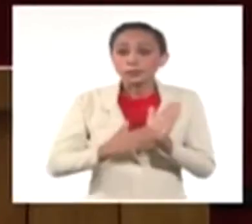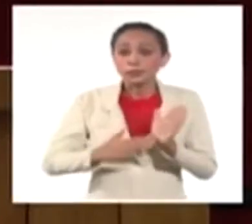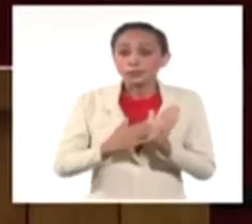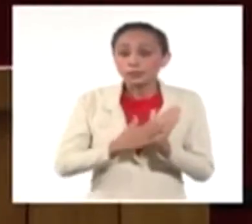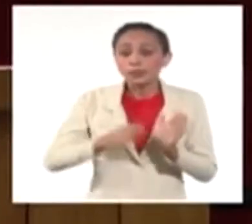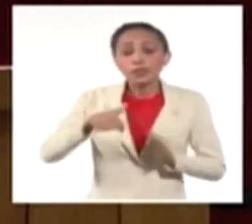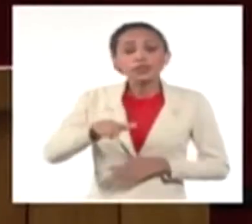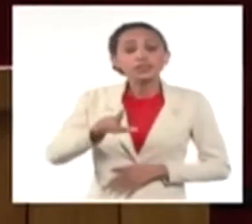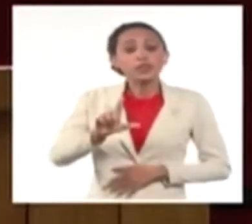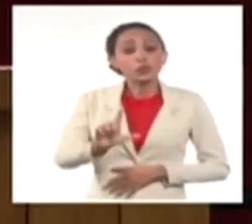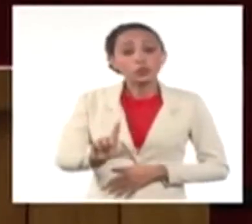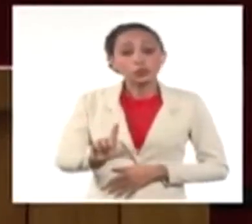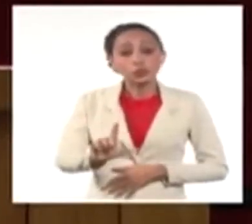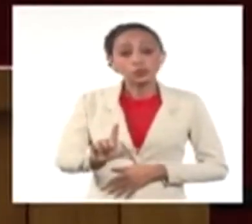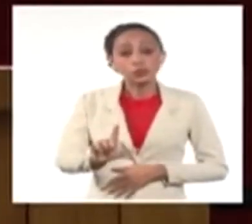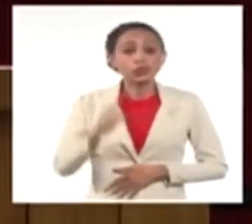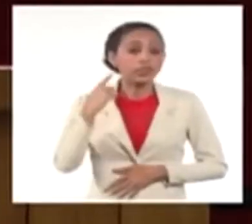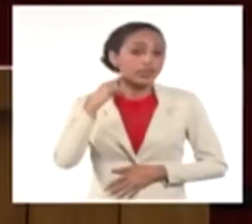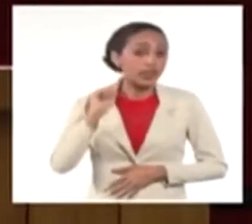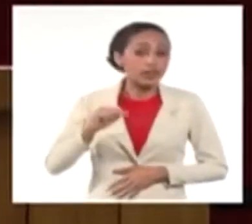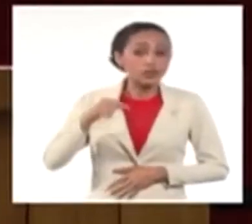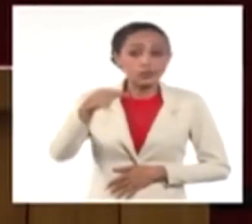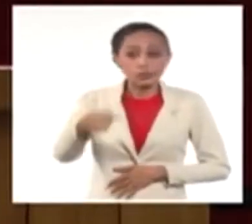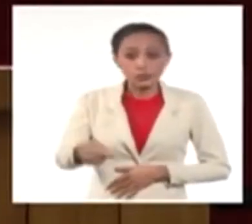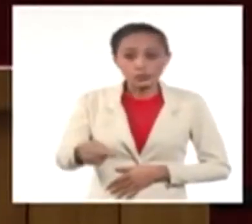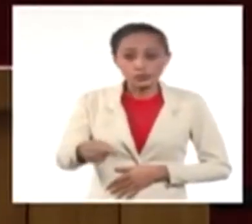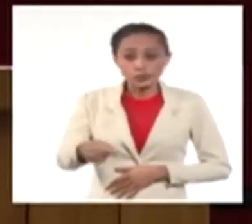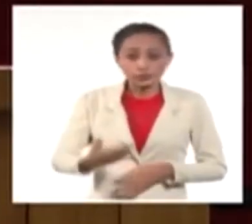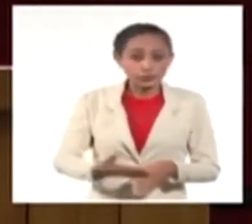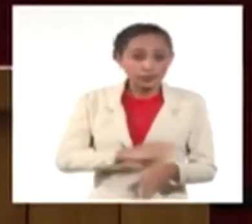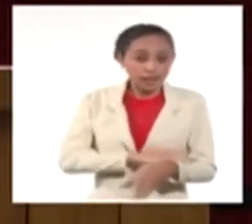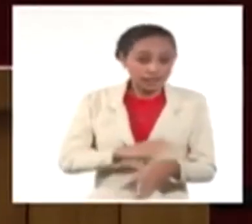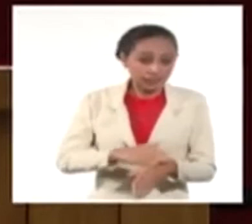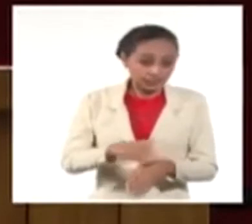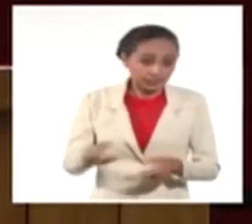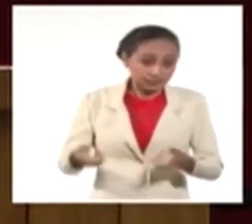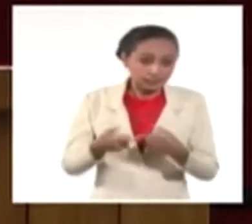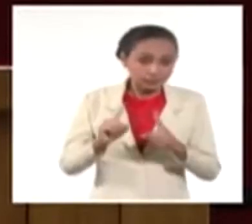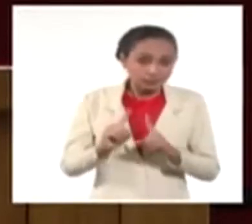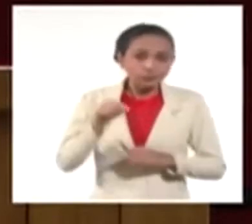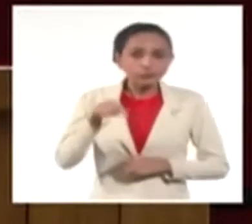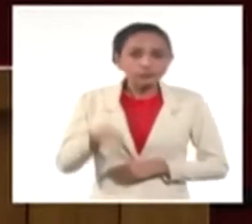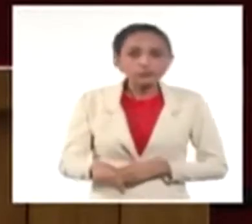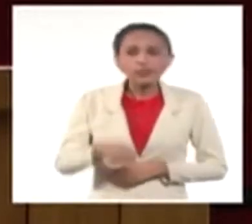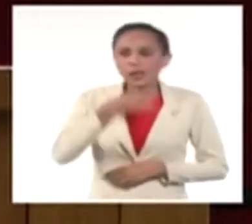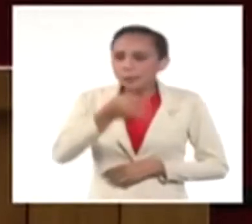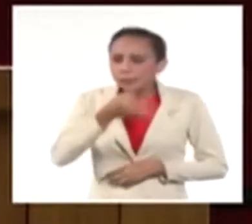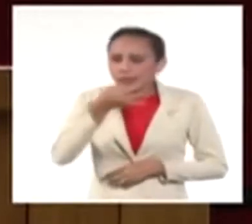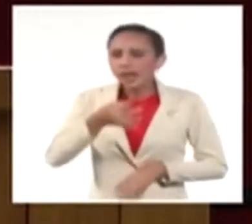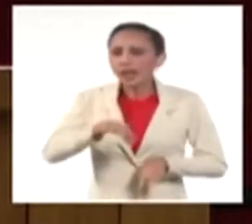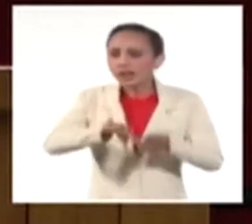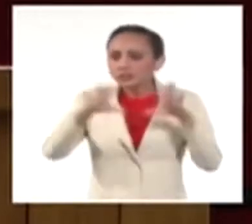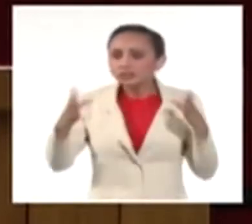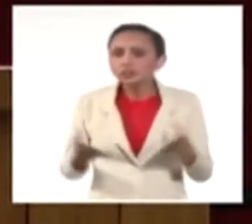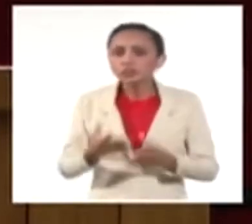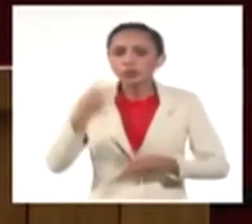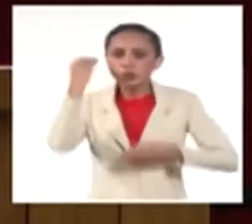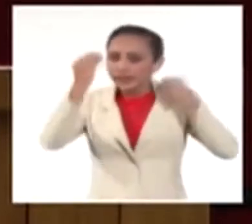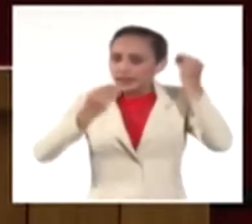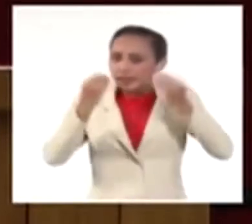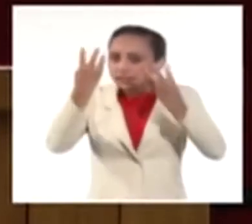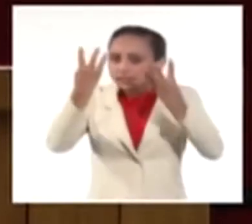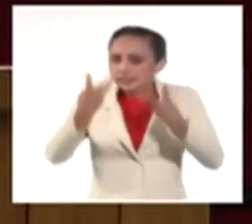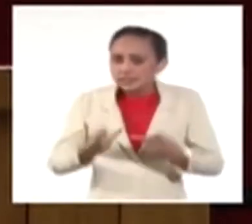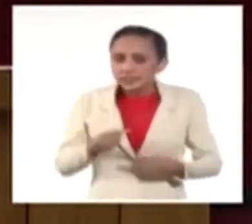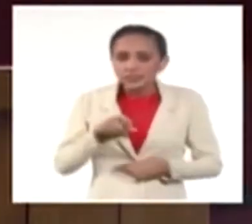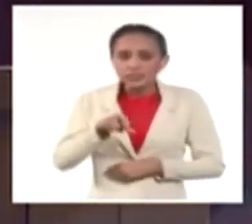julio del próximo año ante esta sesión plenaria, precisará con más detalles el análisis de las cifras finales